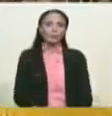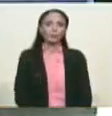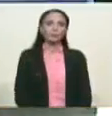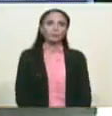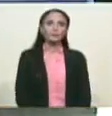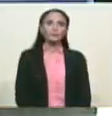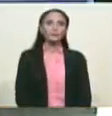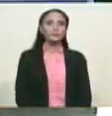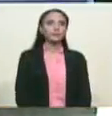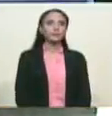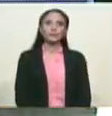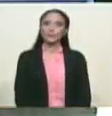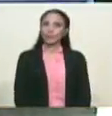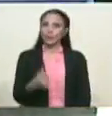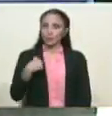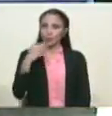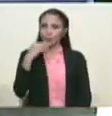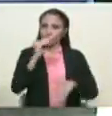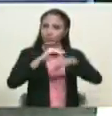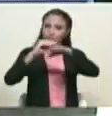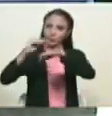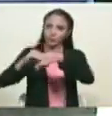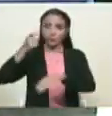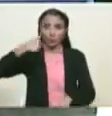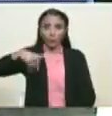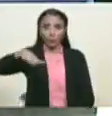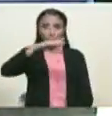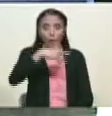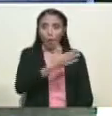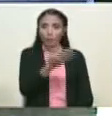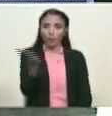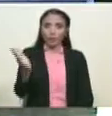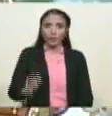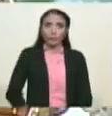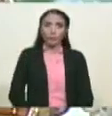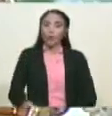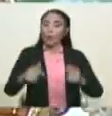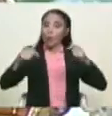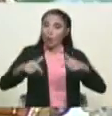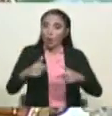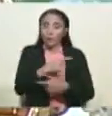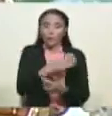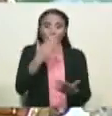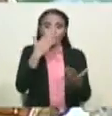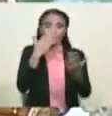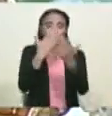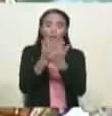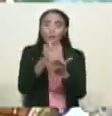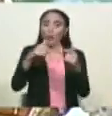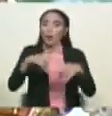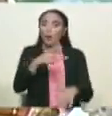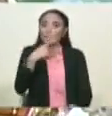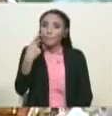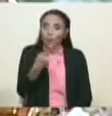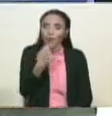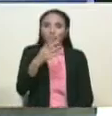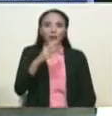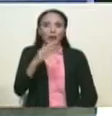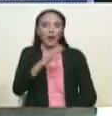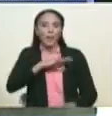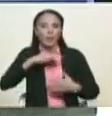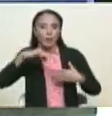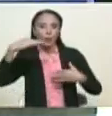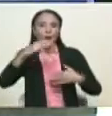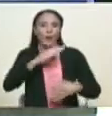Infinitamente mejor para avanzar, se lo digo al pueblo de Venezuela. Hoy estamos en mejores condiciones políticas, morales,